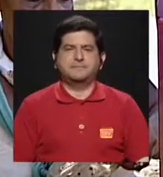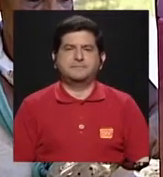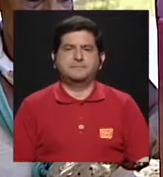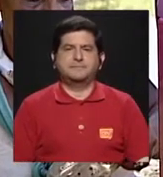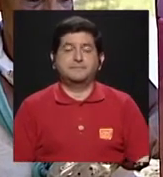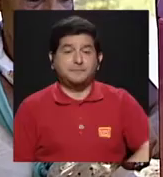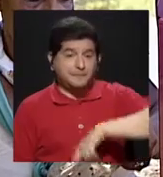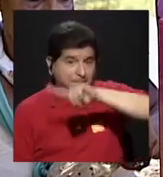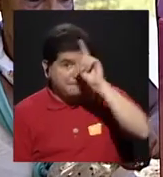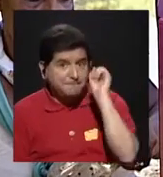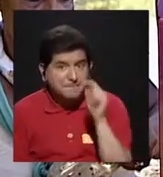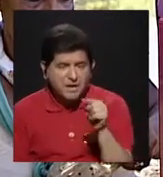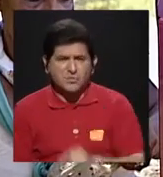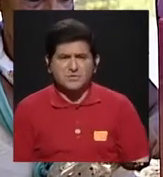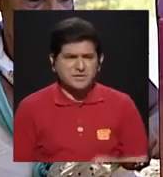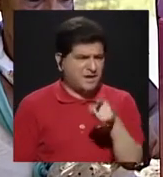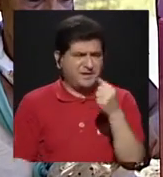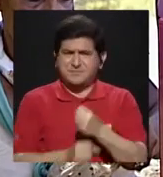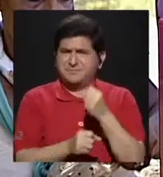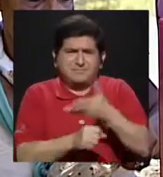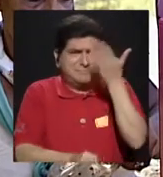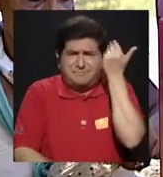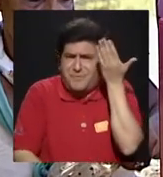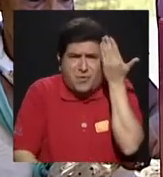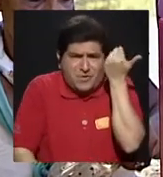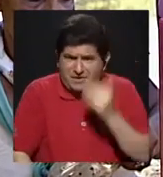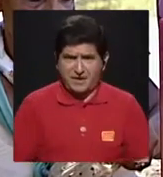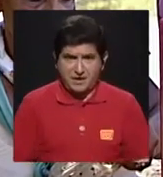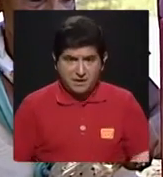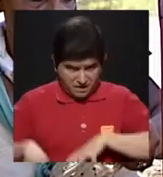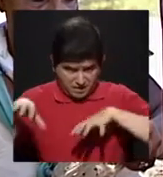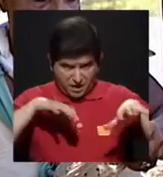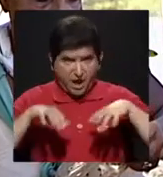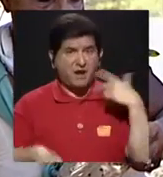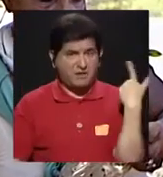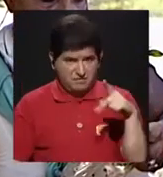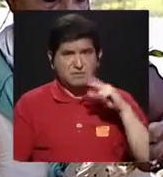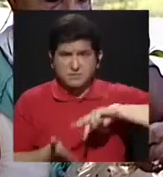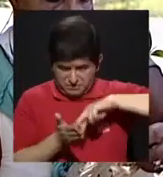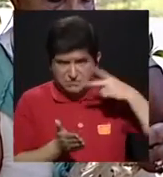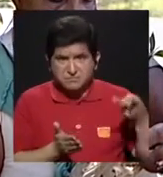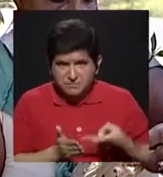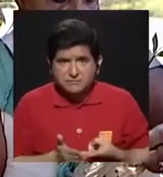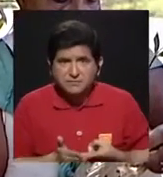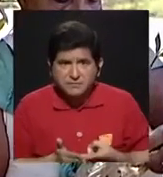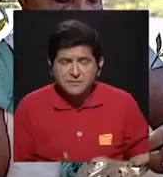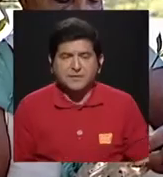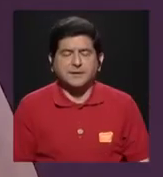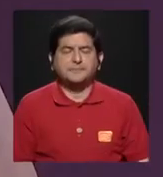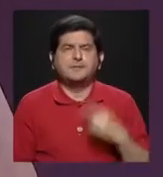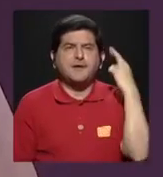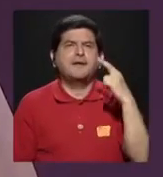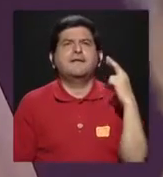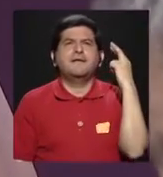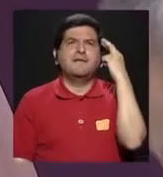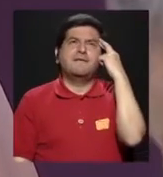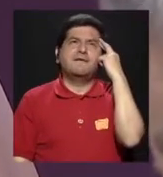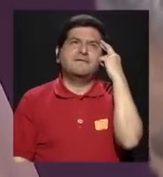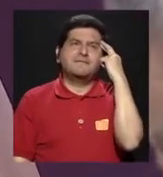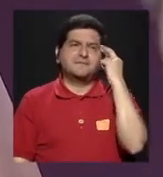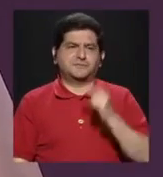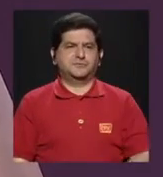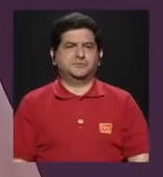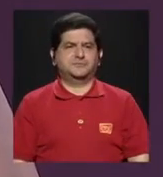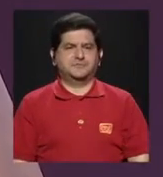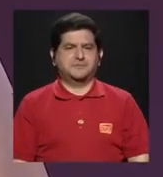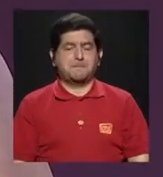La pregunta es, ¿por qué se dedican a eso, siendo una actividad tan riesgosa? Porque es una